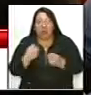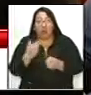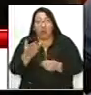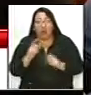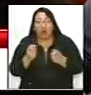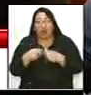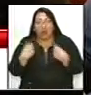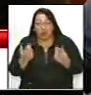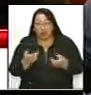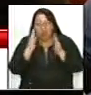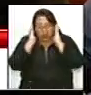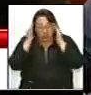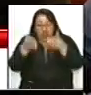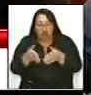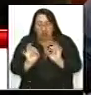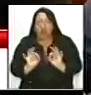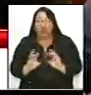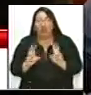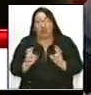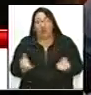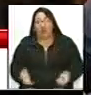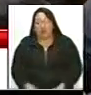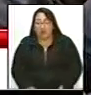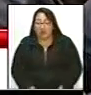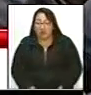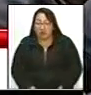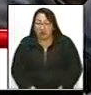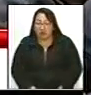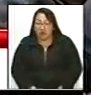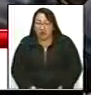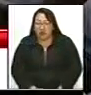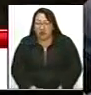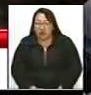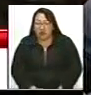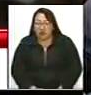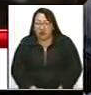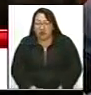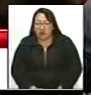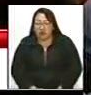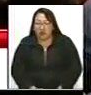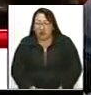a los congresistas que nos centremos en ese espacio. Pero también, presidente, es